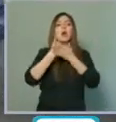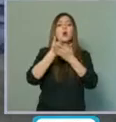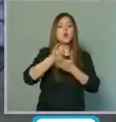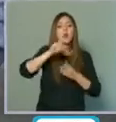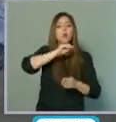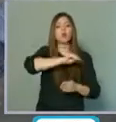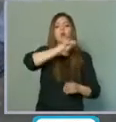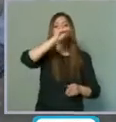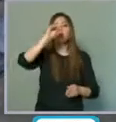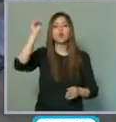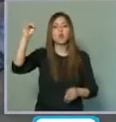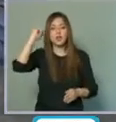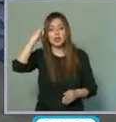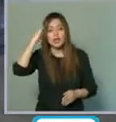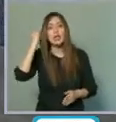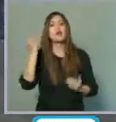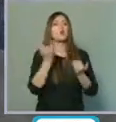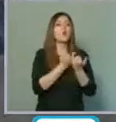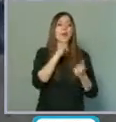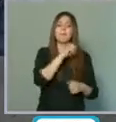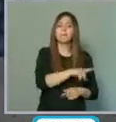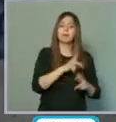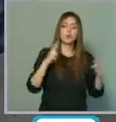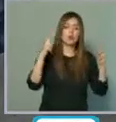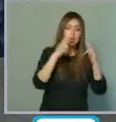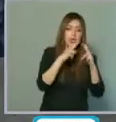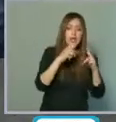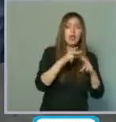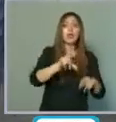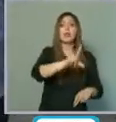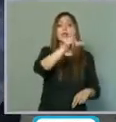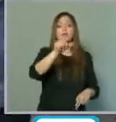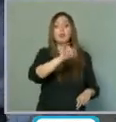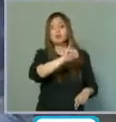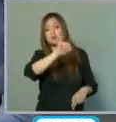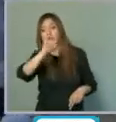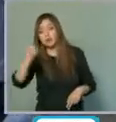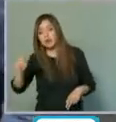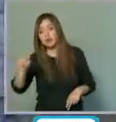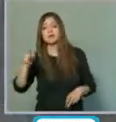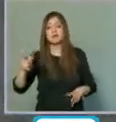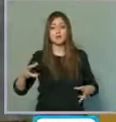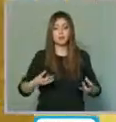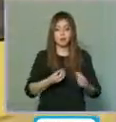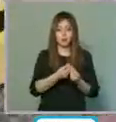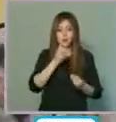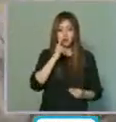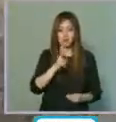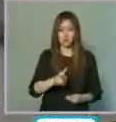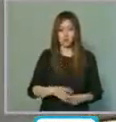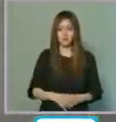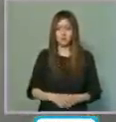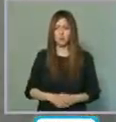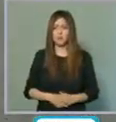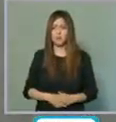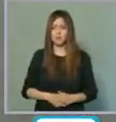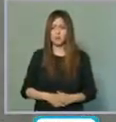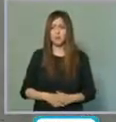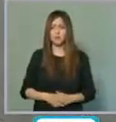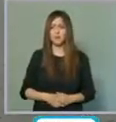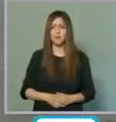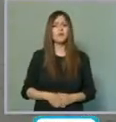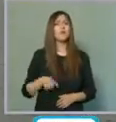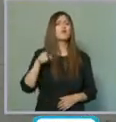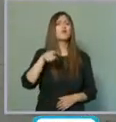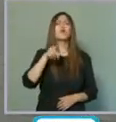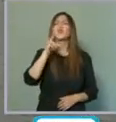Y también es religioso. Y a la izquierda está el de Lefebvre, en San José. Vamos a seguir. No se me